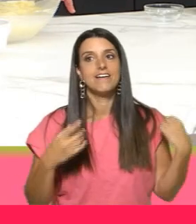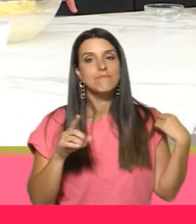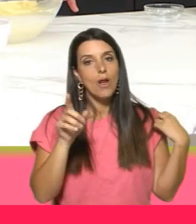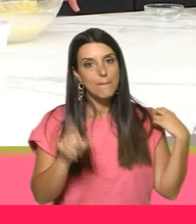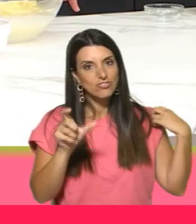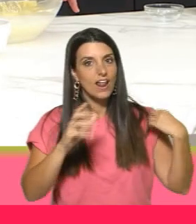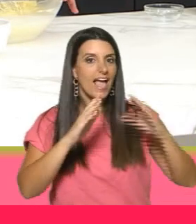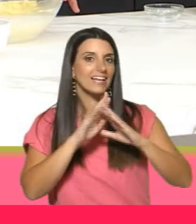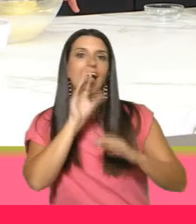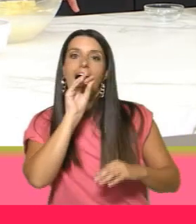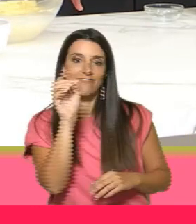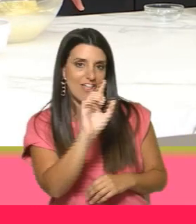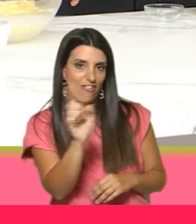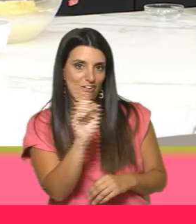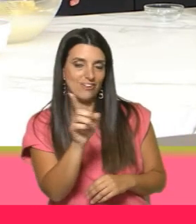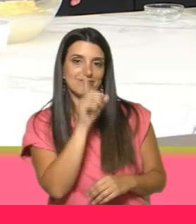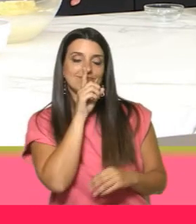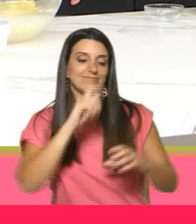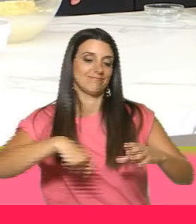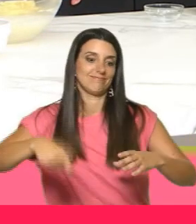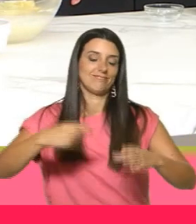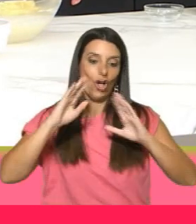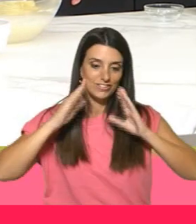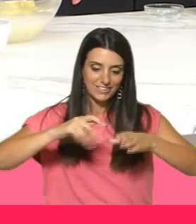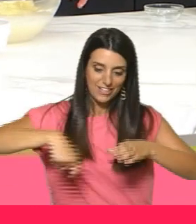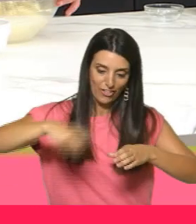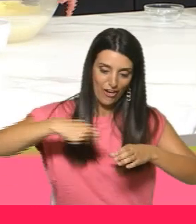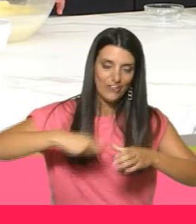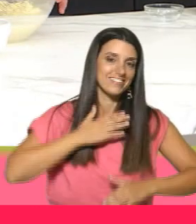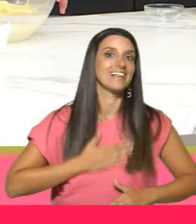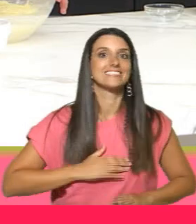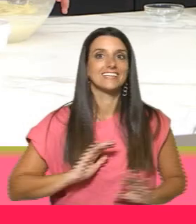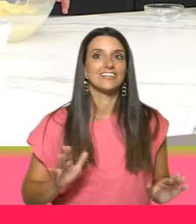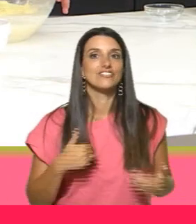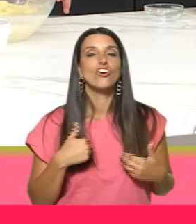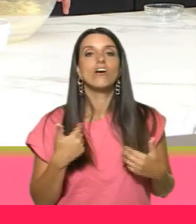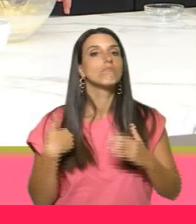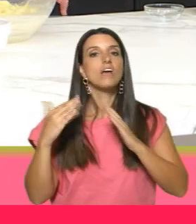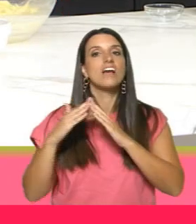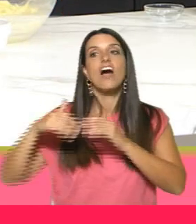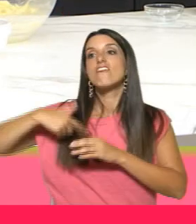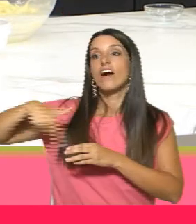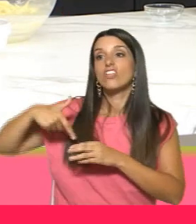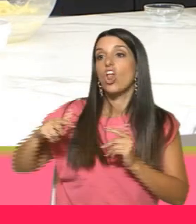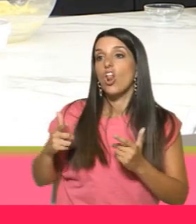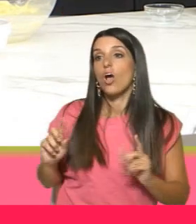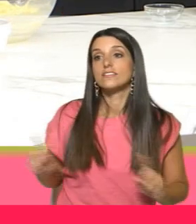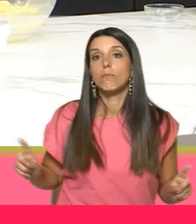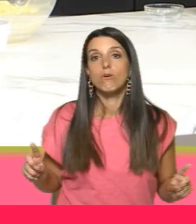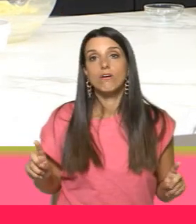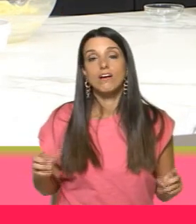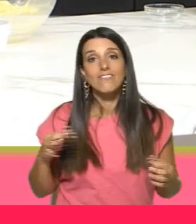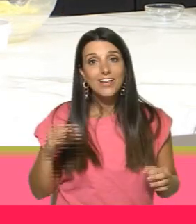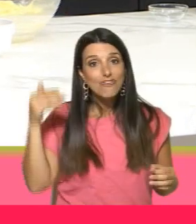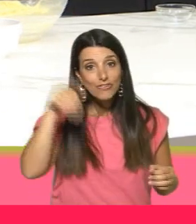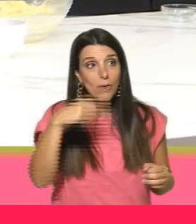gente en su casa que no hable tanto. Que no hable tanto, ahí está, que no chacharache, que cocine tranquila. Yo no tengo batidora. Tampoco. La verdad que cada vez que vengo